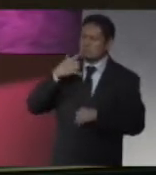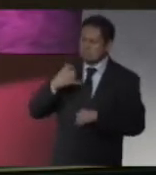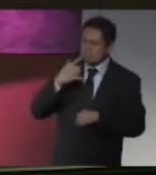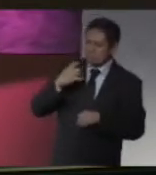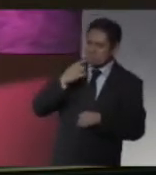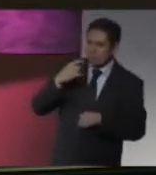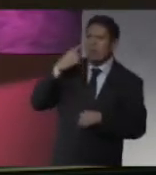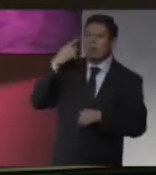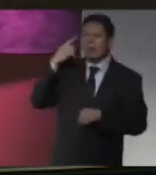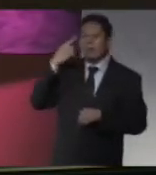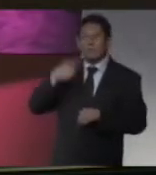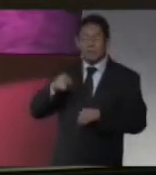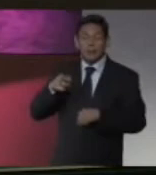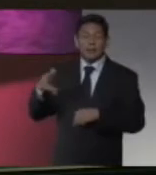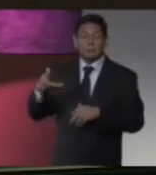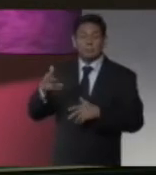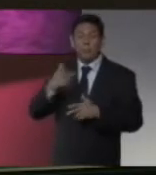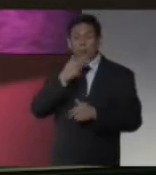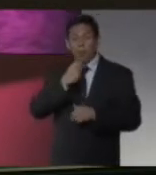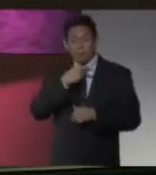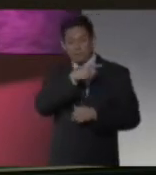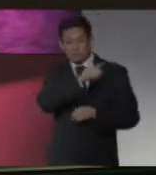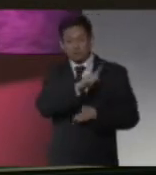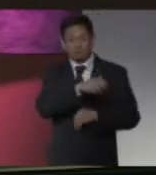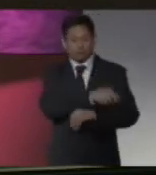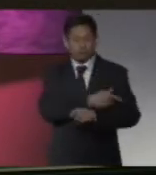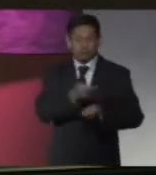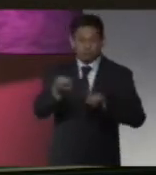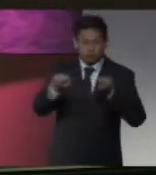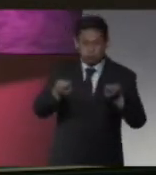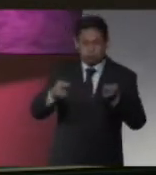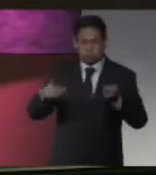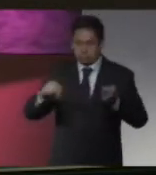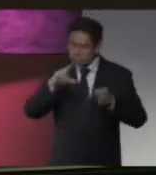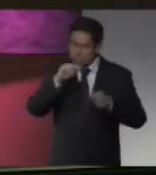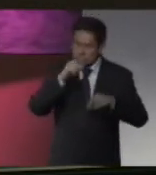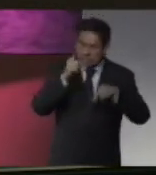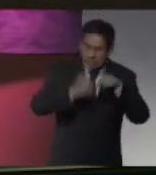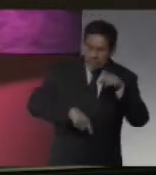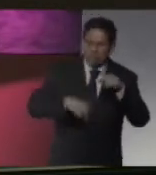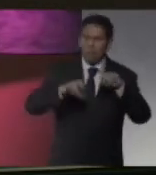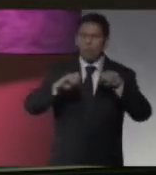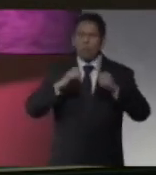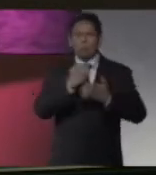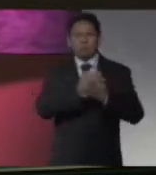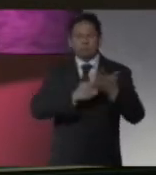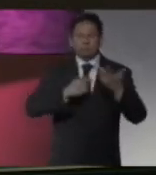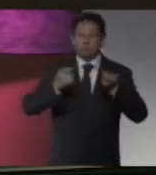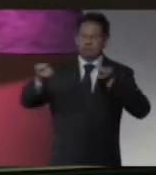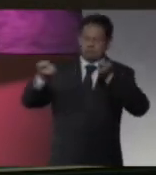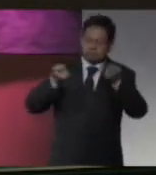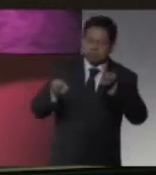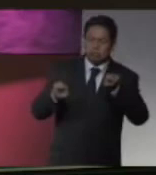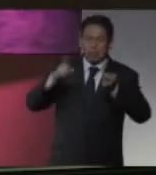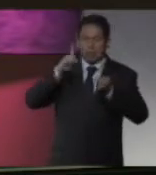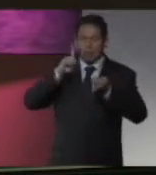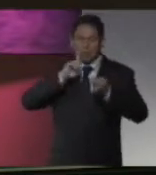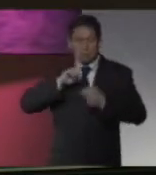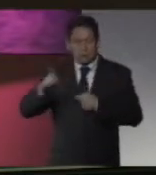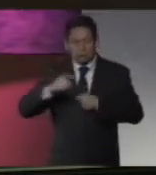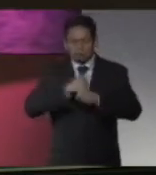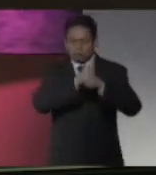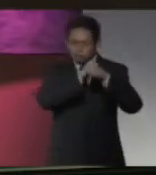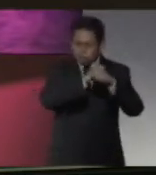mujeres contra la dominación patriarcal y contra la dominación económica del capital, que desde mi punto de vista se